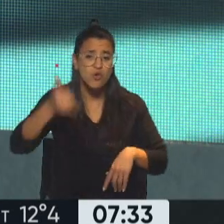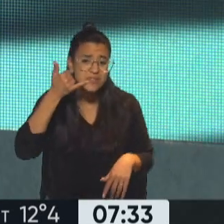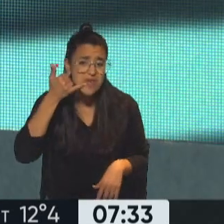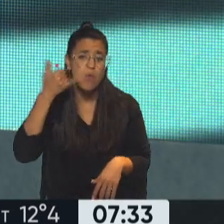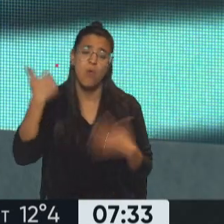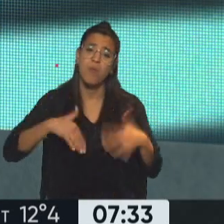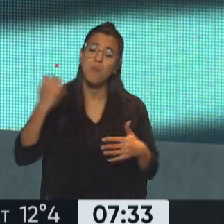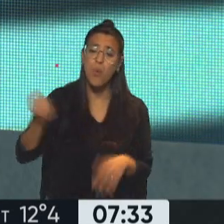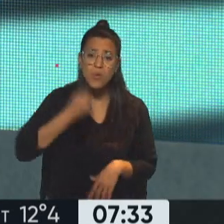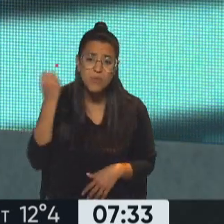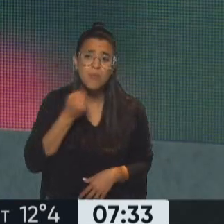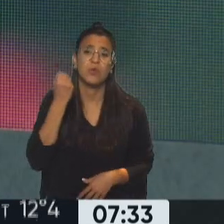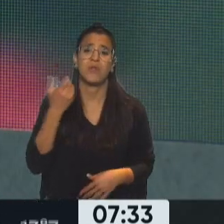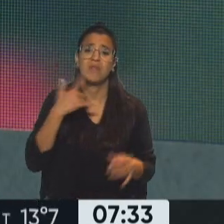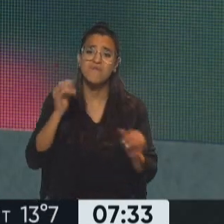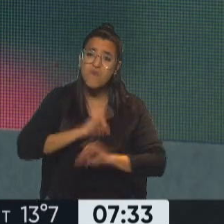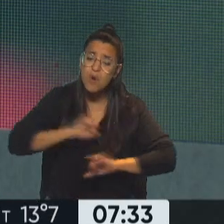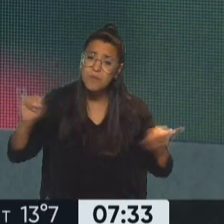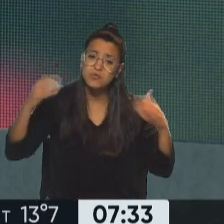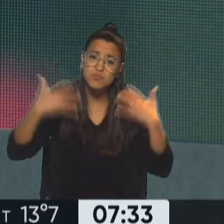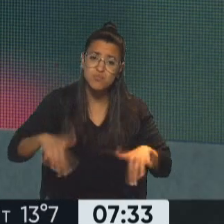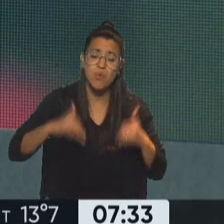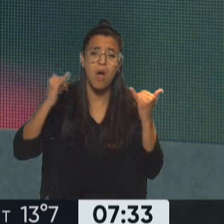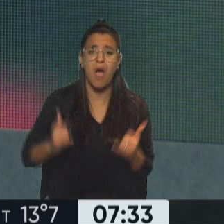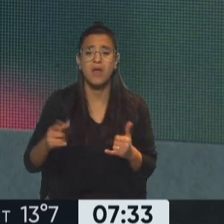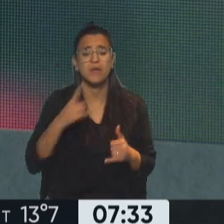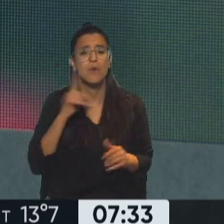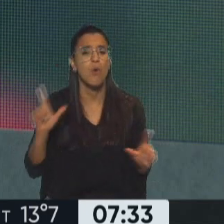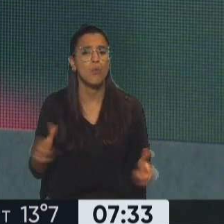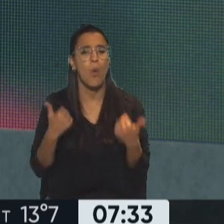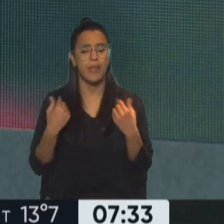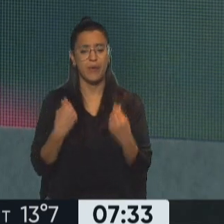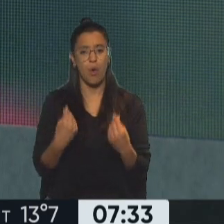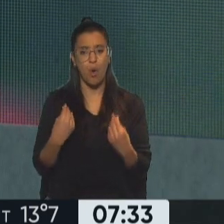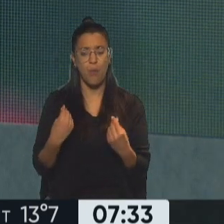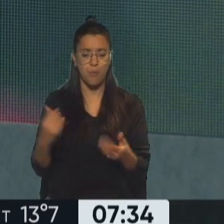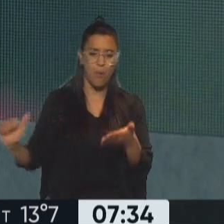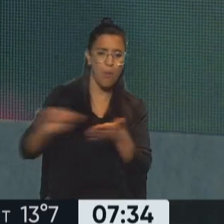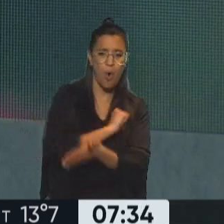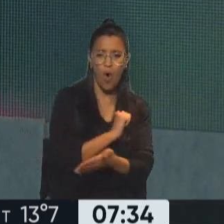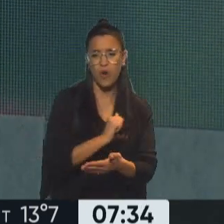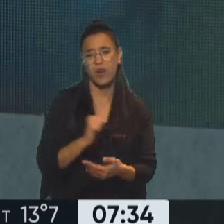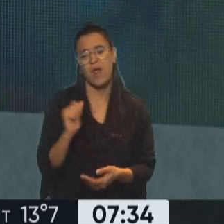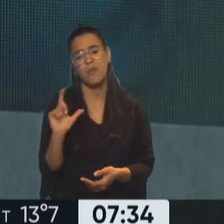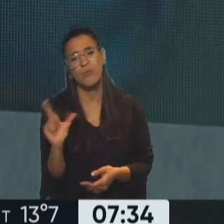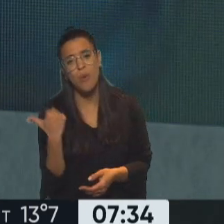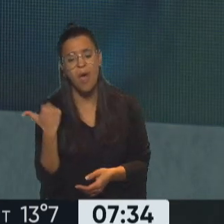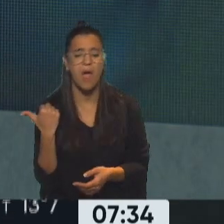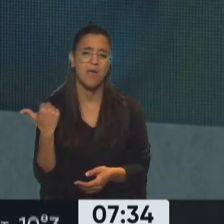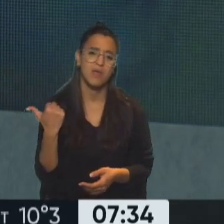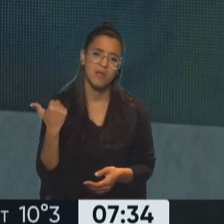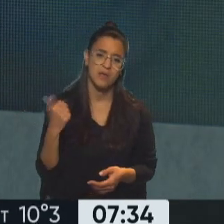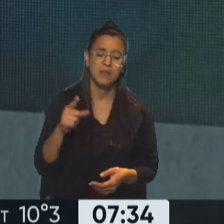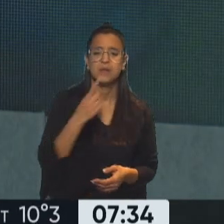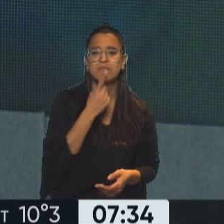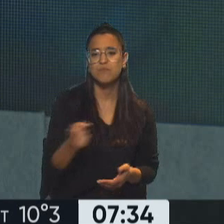de cada uno de nosotros y con la información que eso contiene, es increíble que apareciera reseteado, es decir, puesto